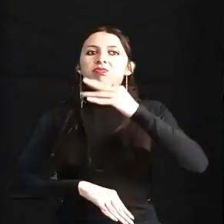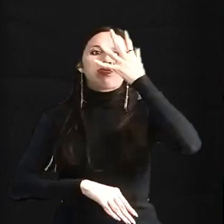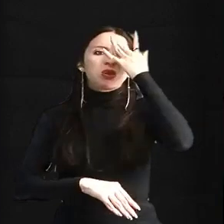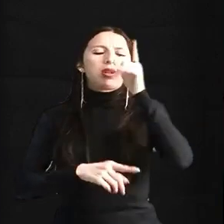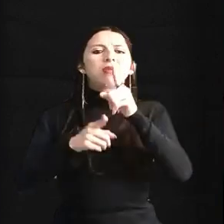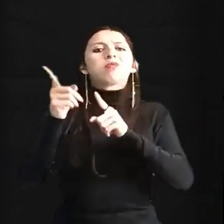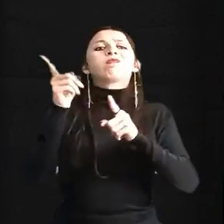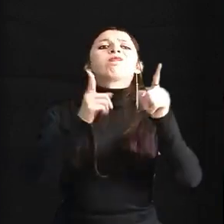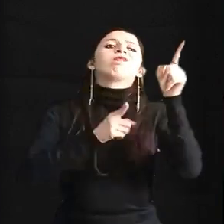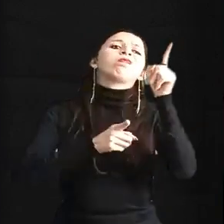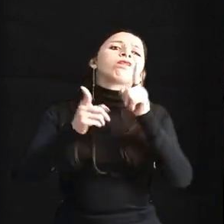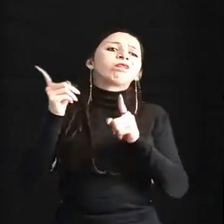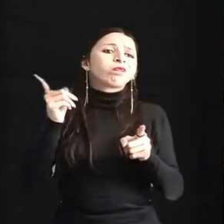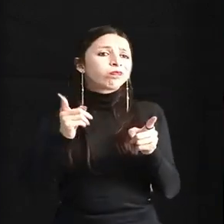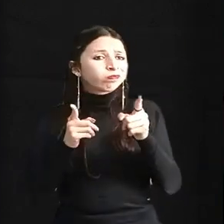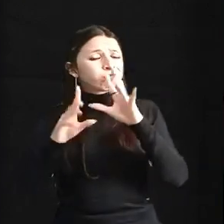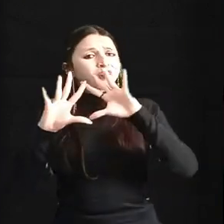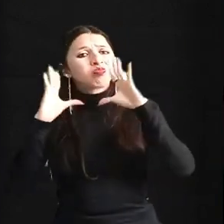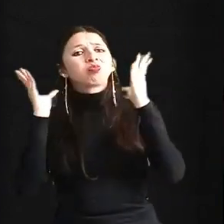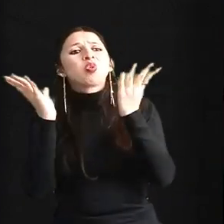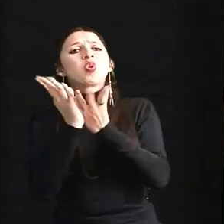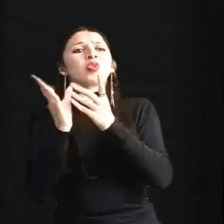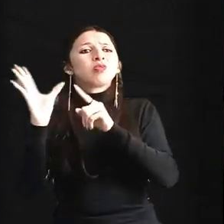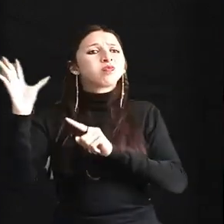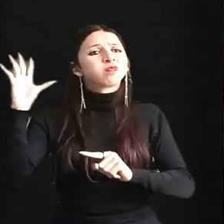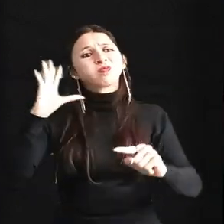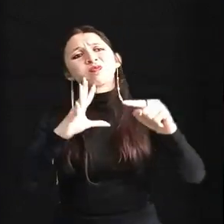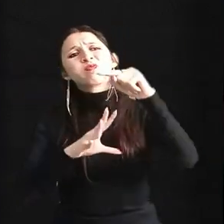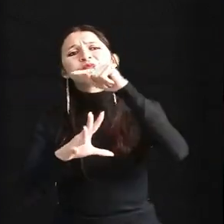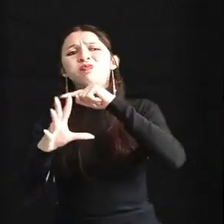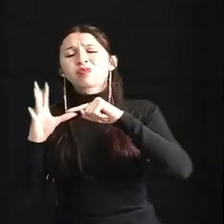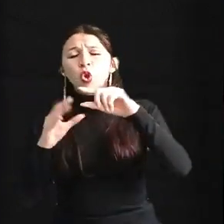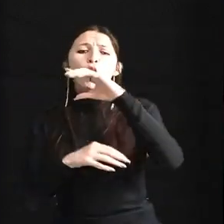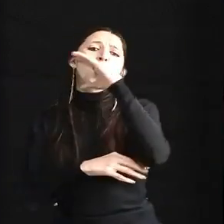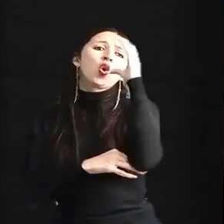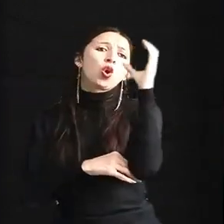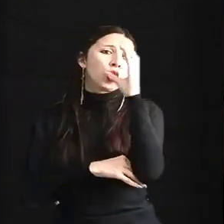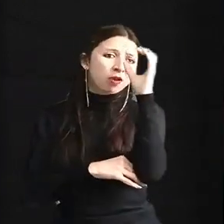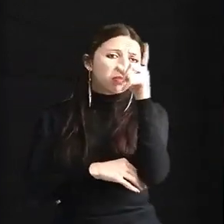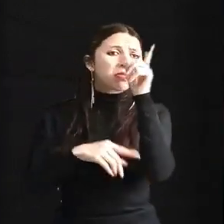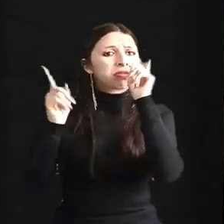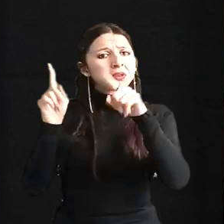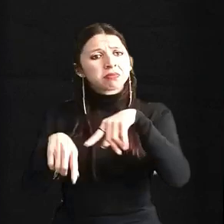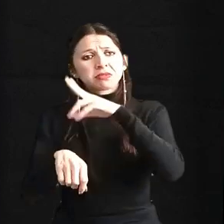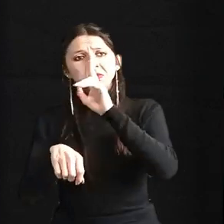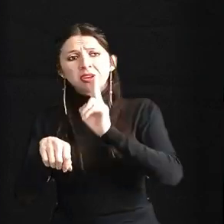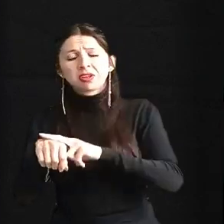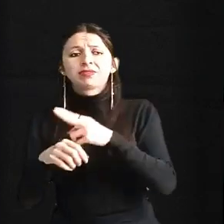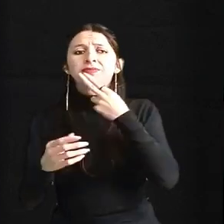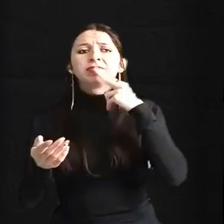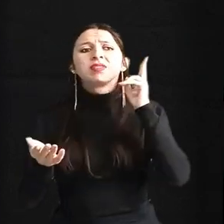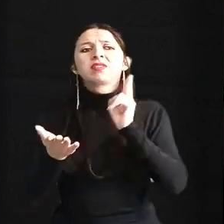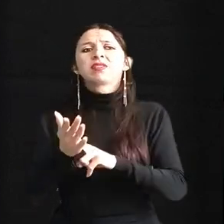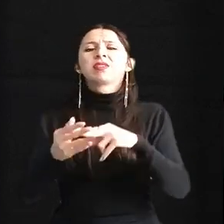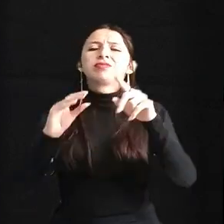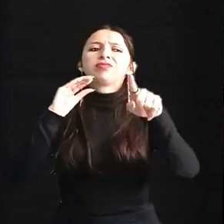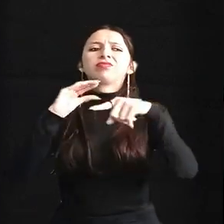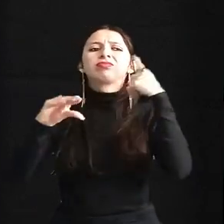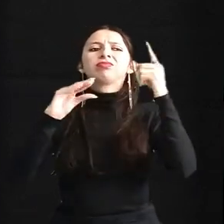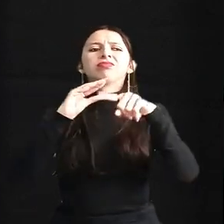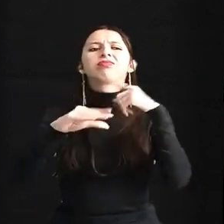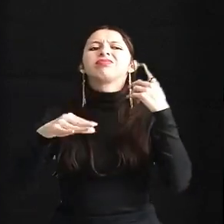a darnos cuenta que nos empiezan a leer no solamente en Colombia sino fuera de Colombia y empezamos a recibir